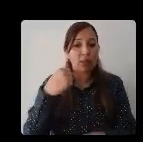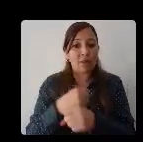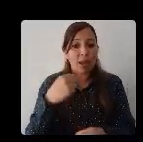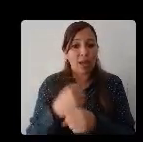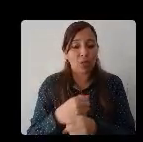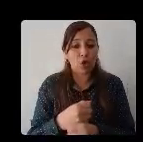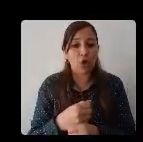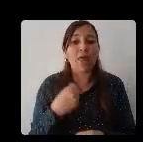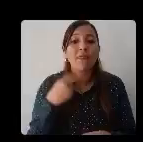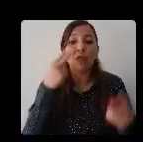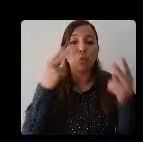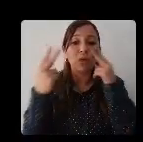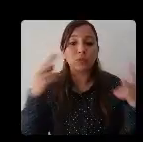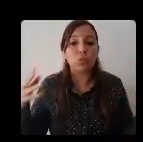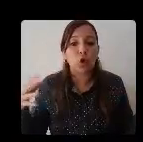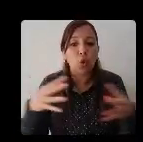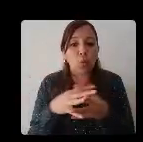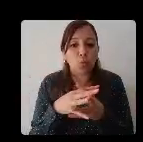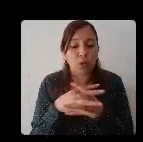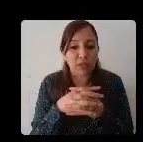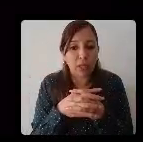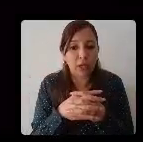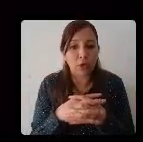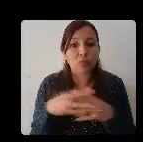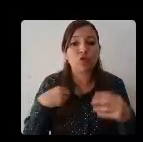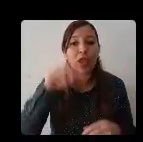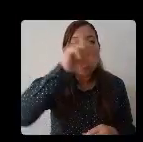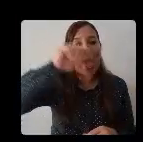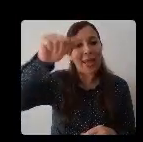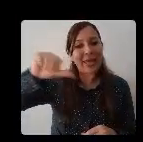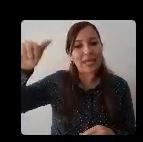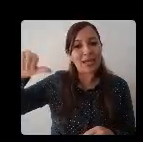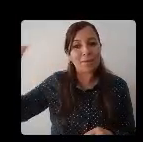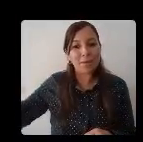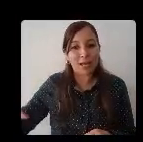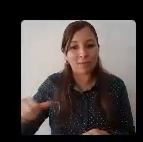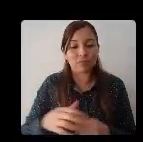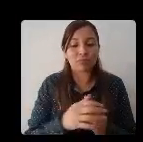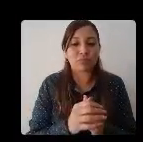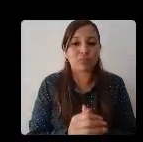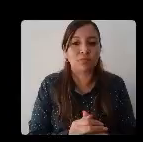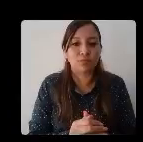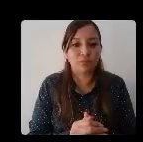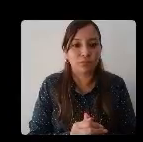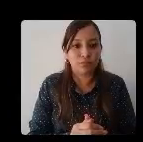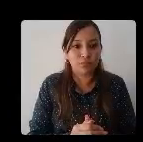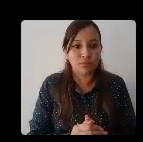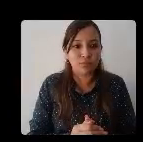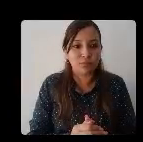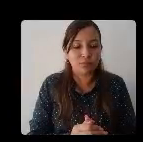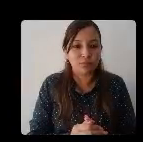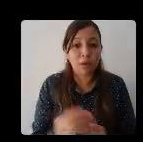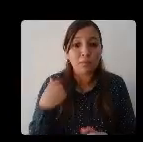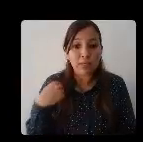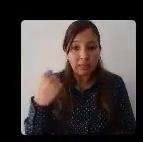de Arequipa, provincia de Cayoma, distrito de Cocoraque. Mi emprendimiento de nombre Casa Vivencial Camila